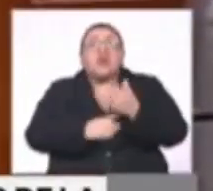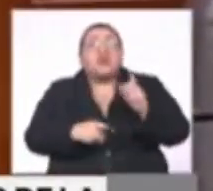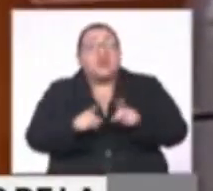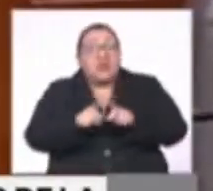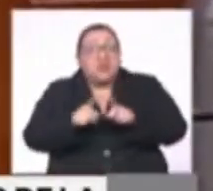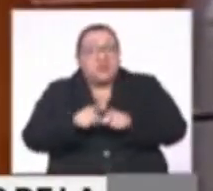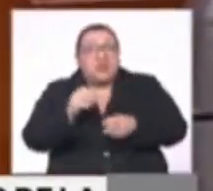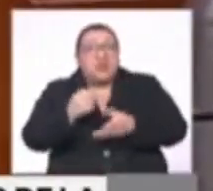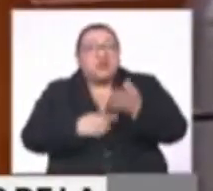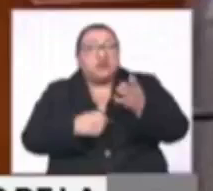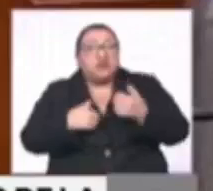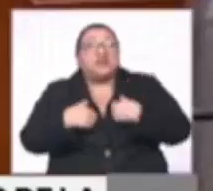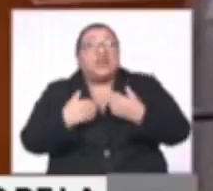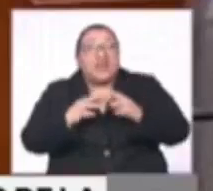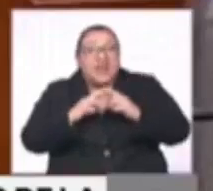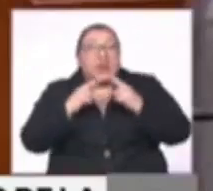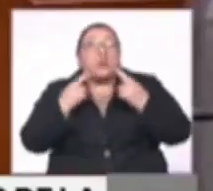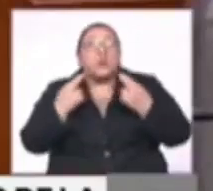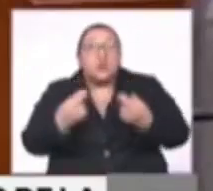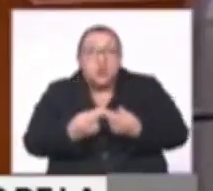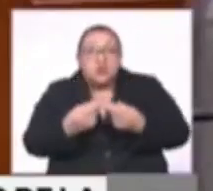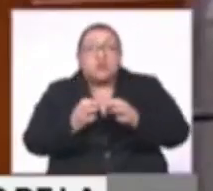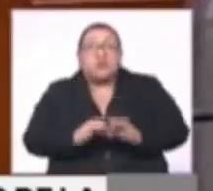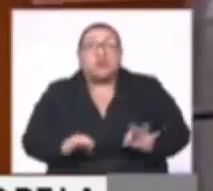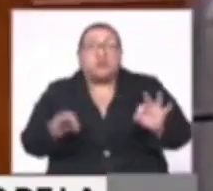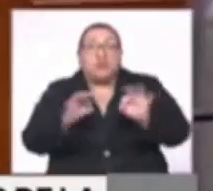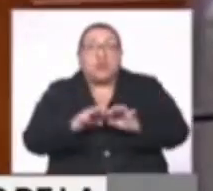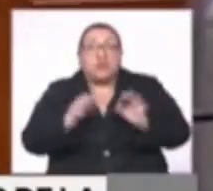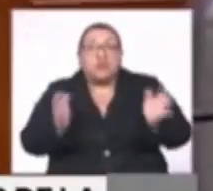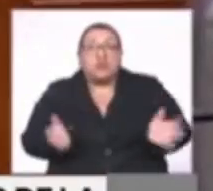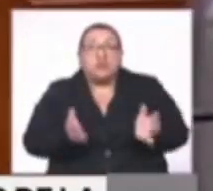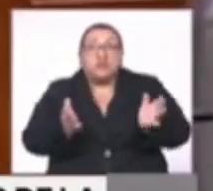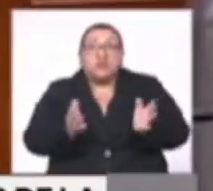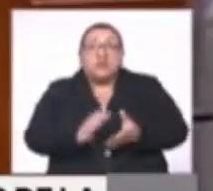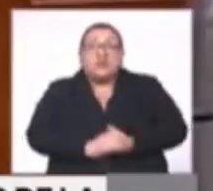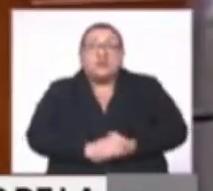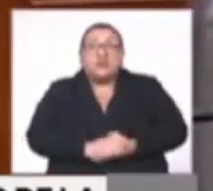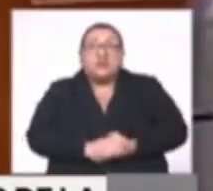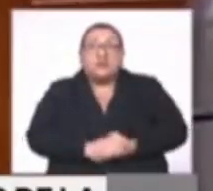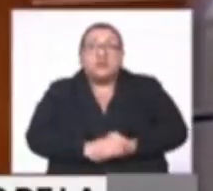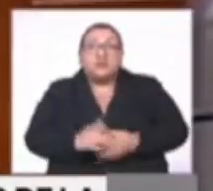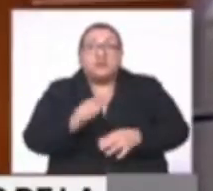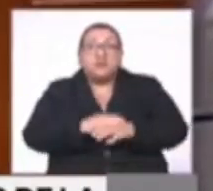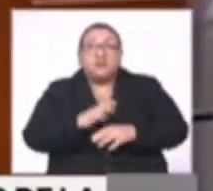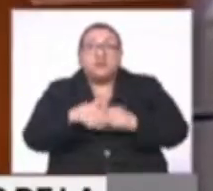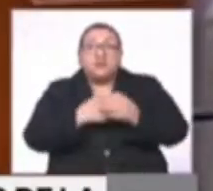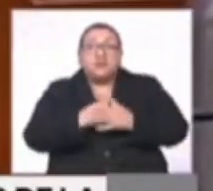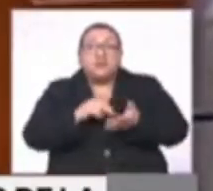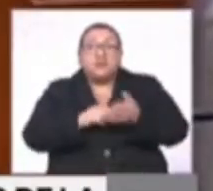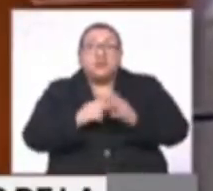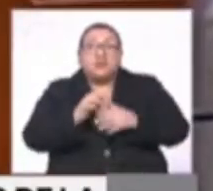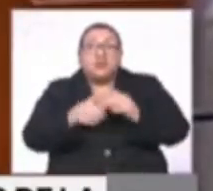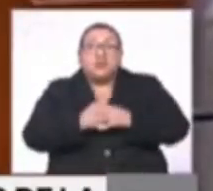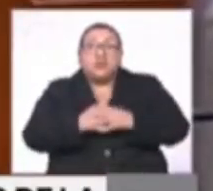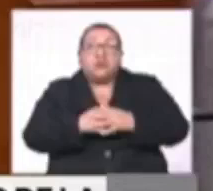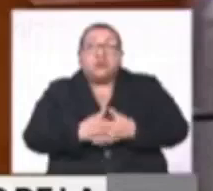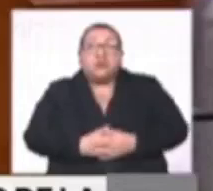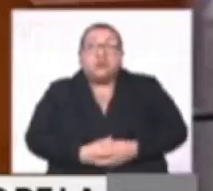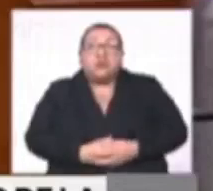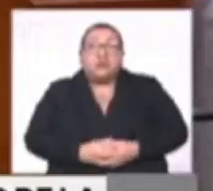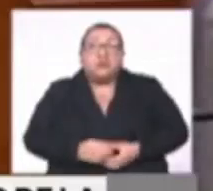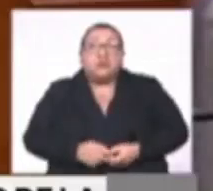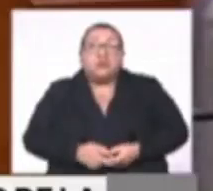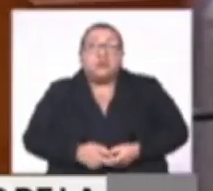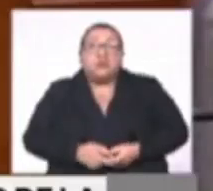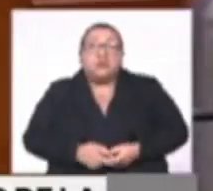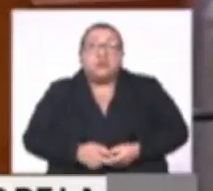con quienes hemos tenido reuniones constantes para impulsar y sacar adelante este proyecto que va a beneficiar a los